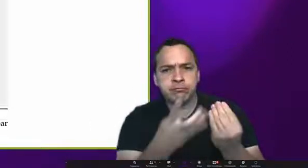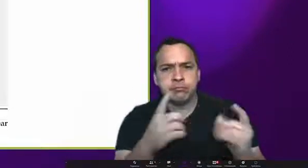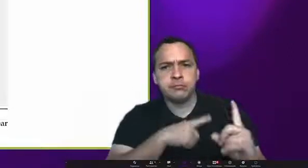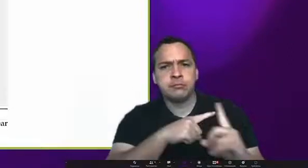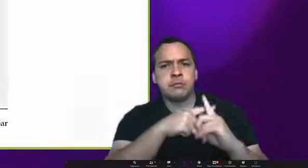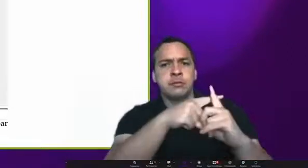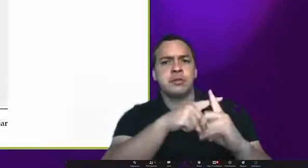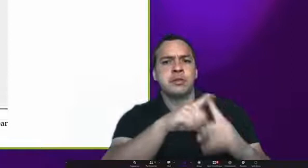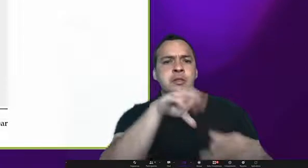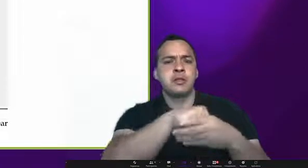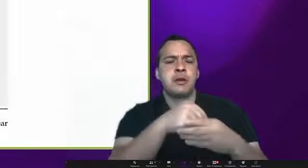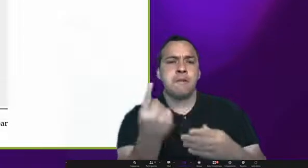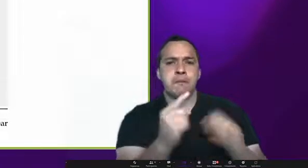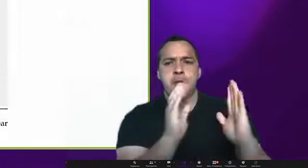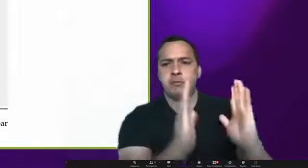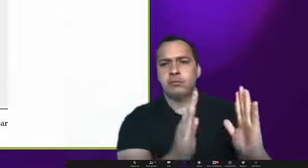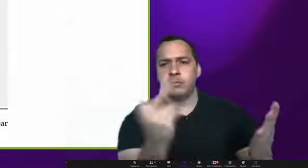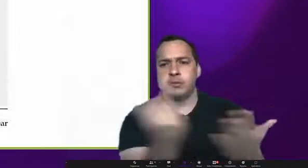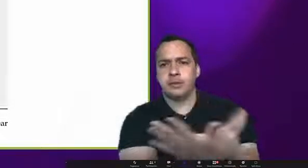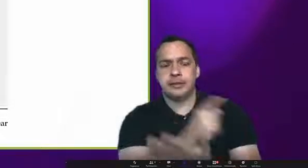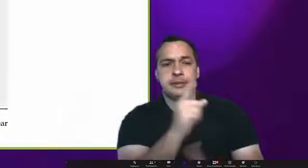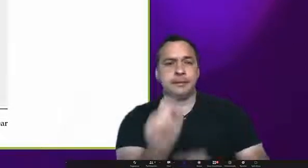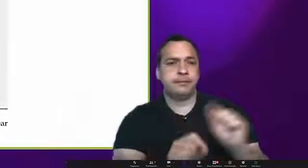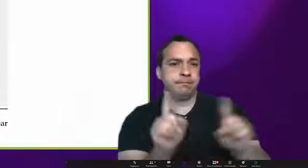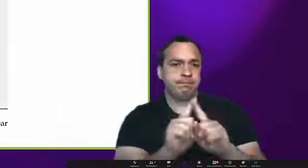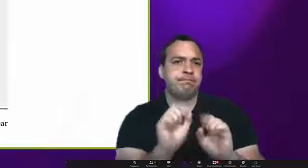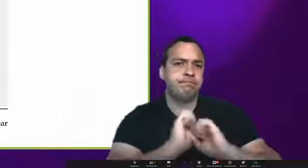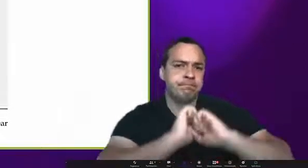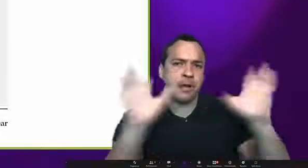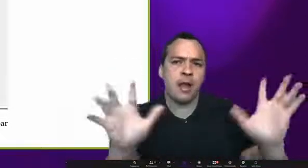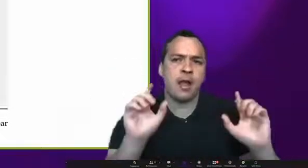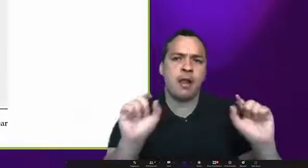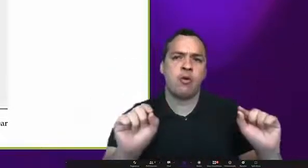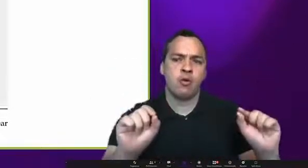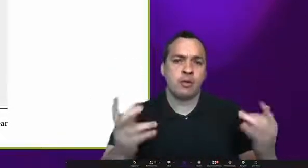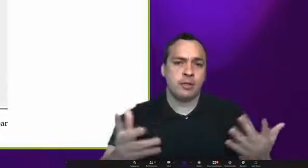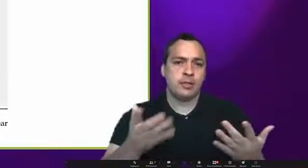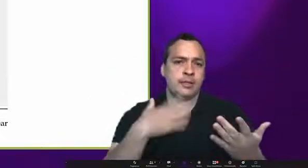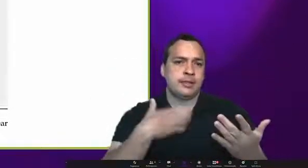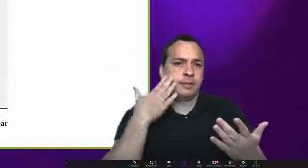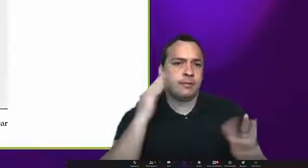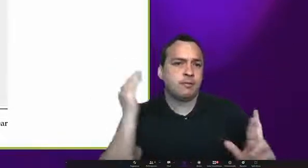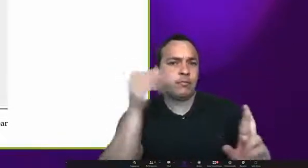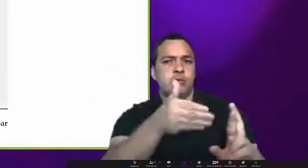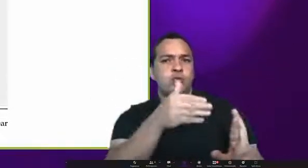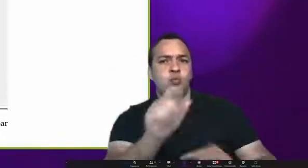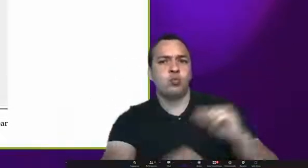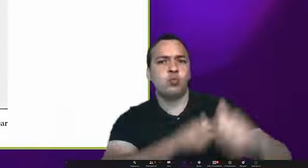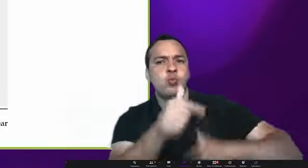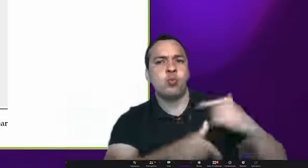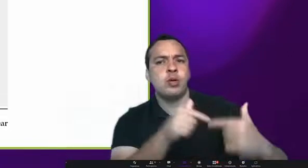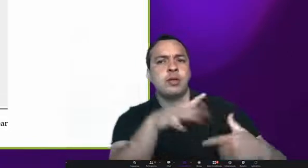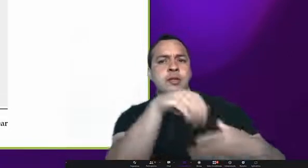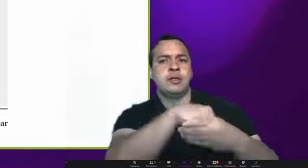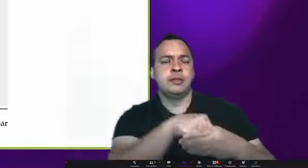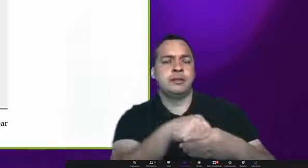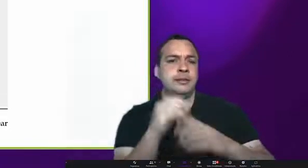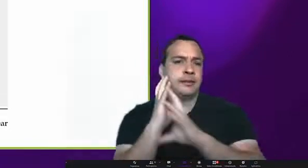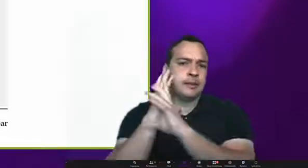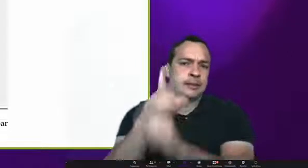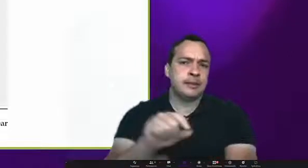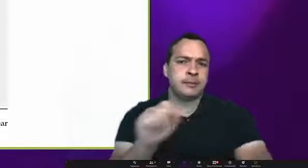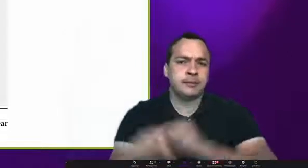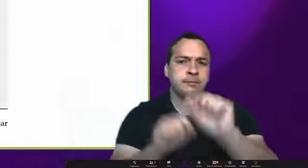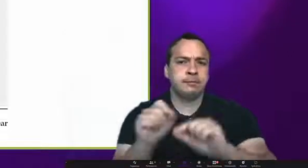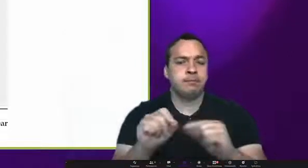caso. Obviamente siempre me estoy refiriendo a trabajos de tipo retrospectivos. No existen en la literatura